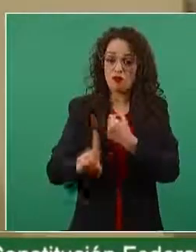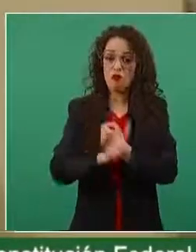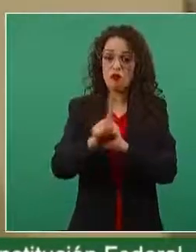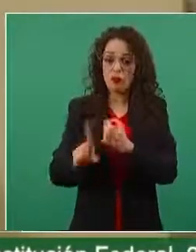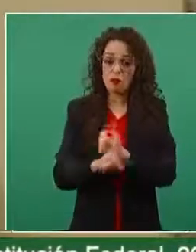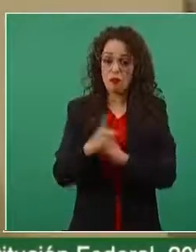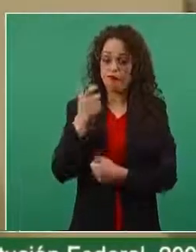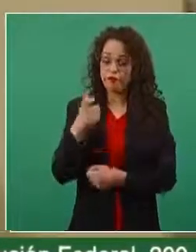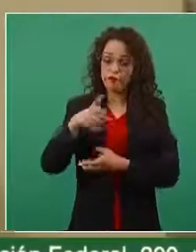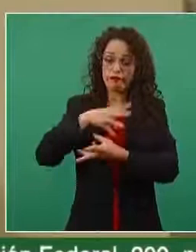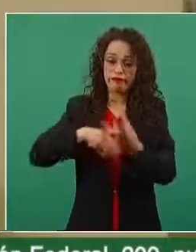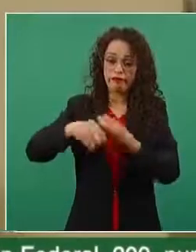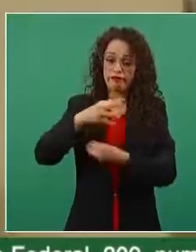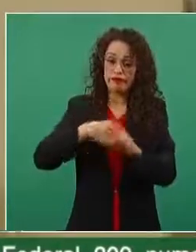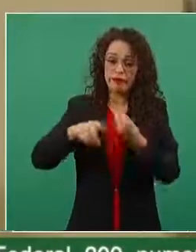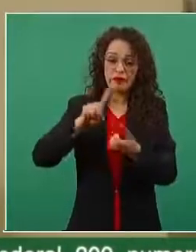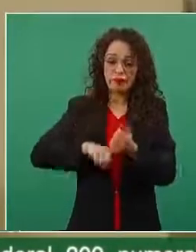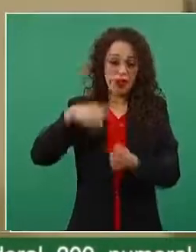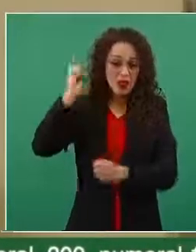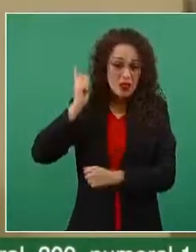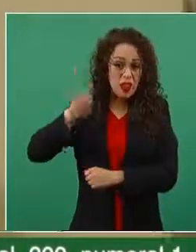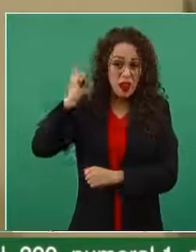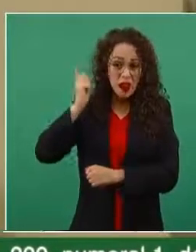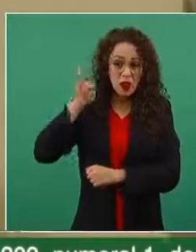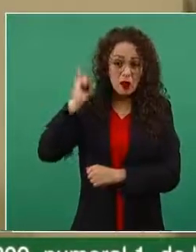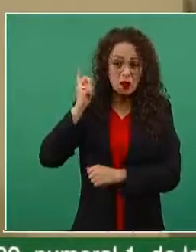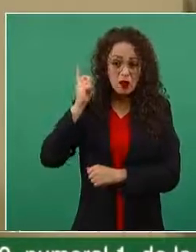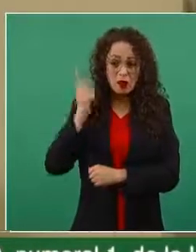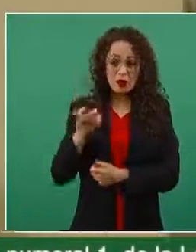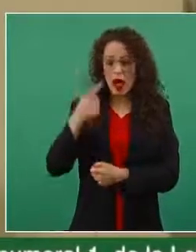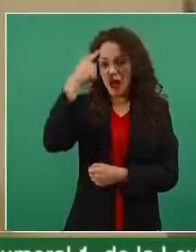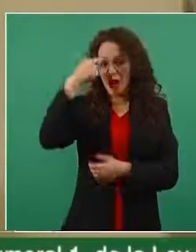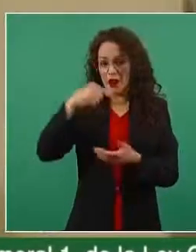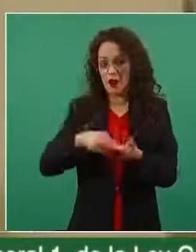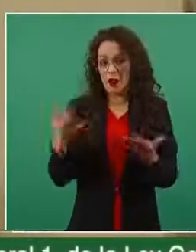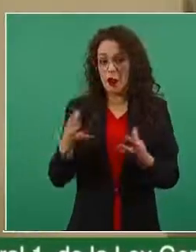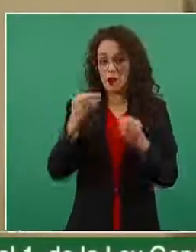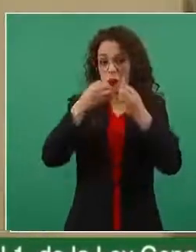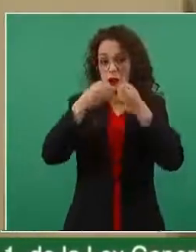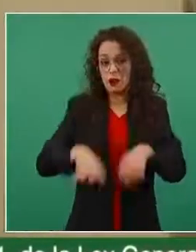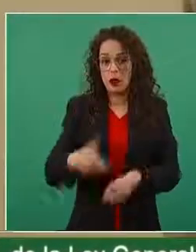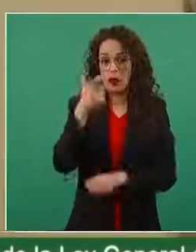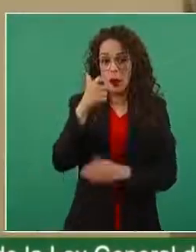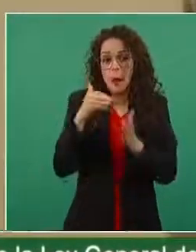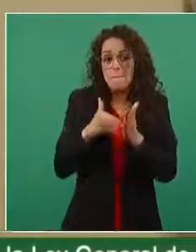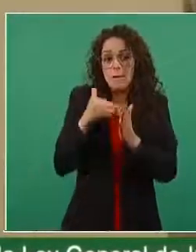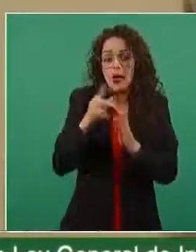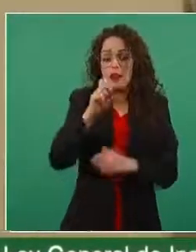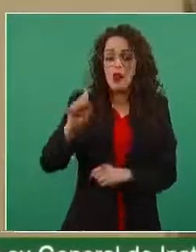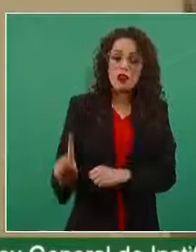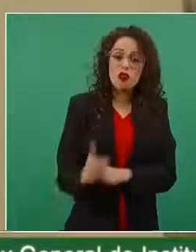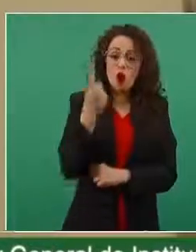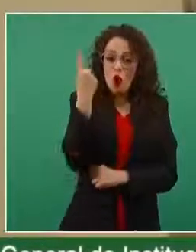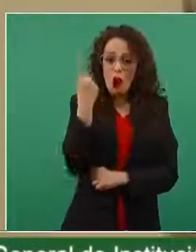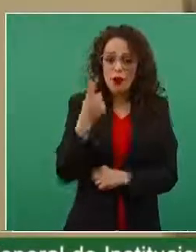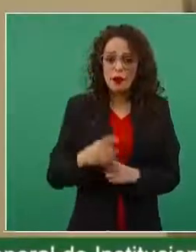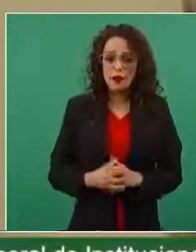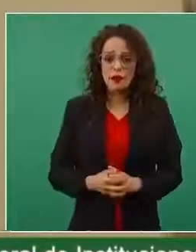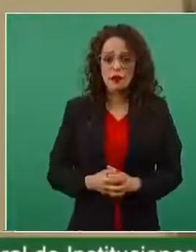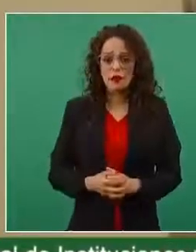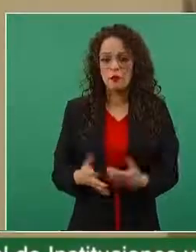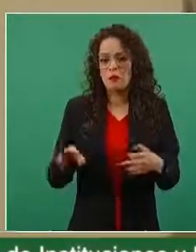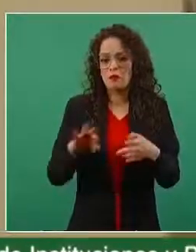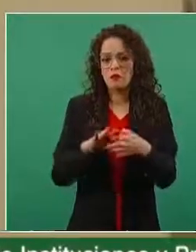económicos diarios que se hablan ya y se estiman en pérdidas de millones de dólares. Estos aportan